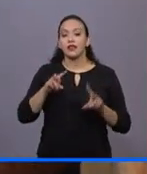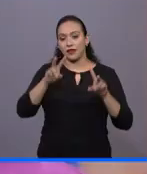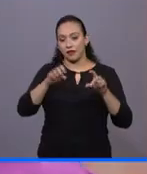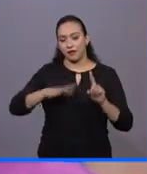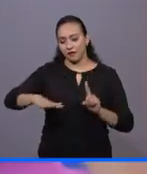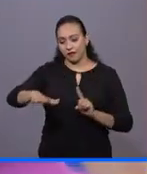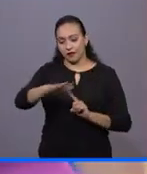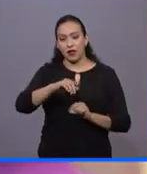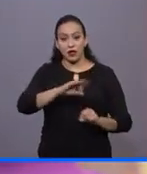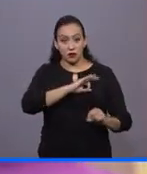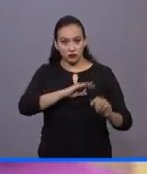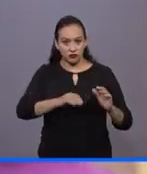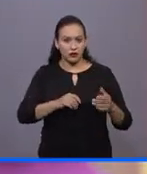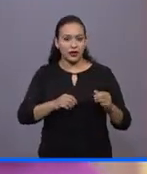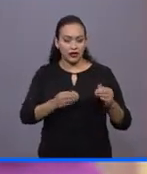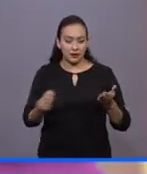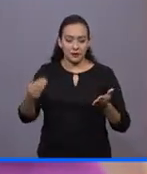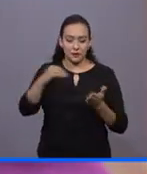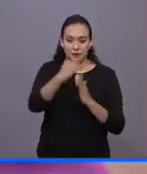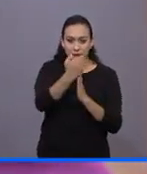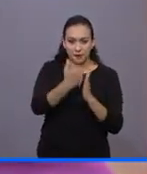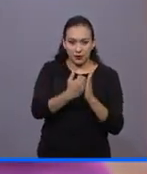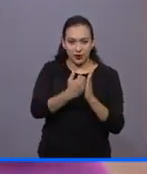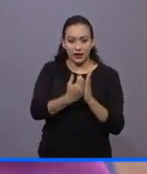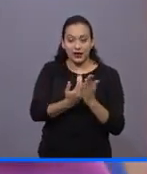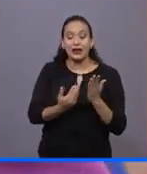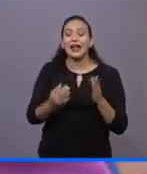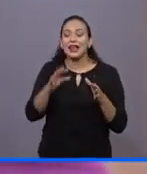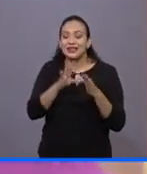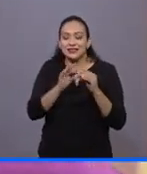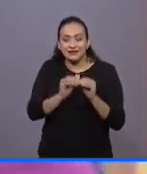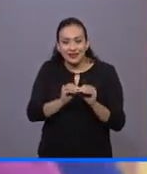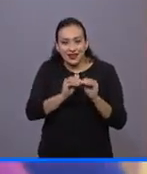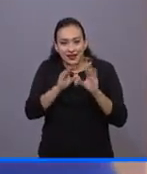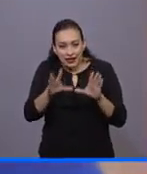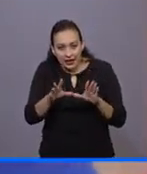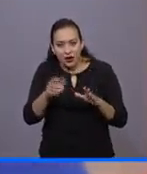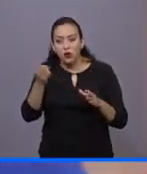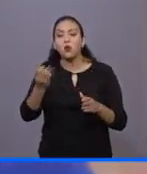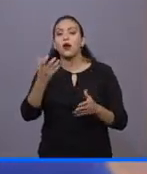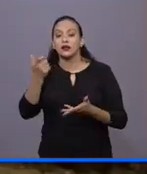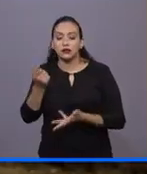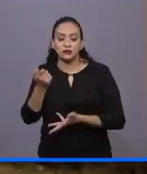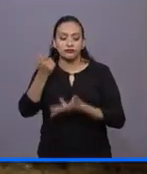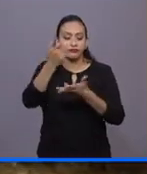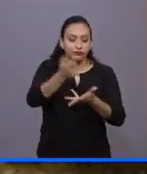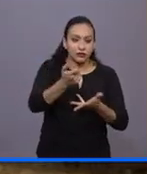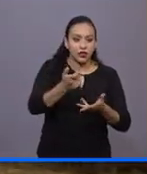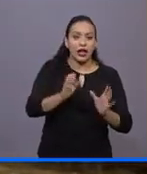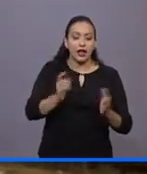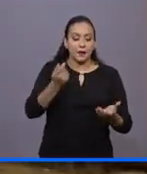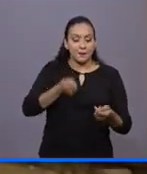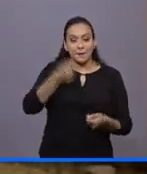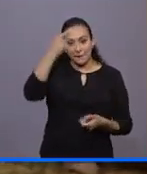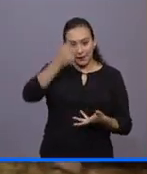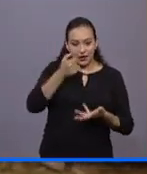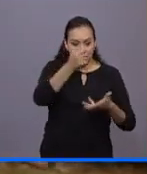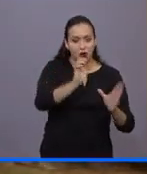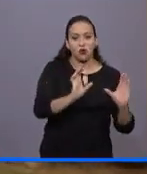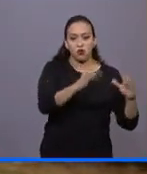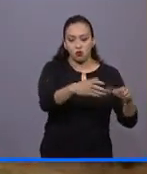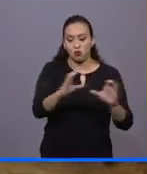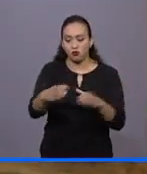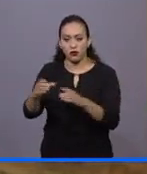de sus competencias deberán establecer las partidas específicas en los presupuestos de egresos que aprueben, así como las formas y